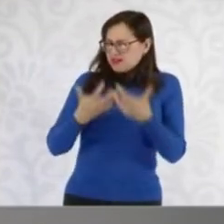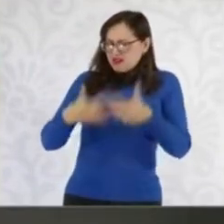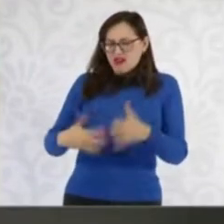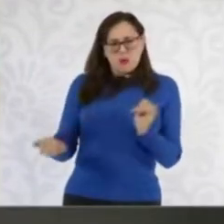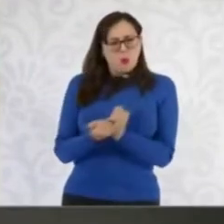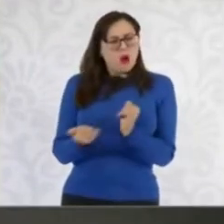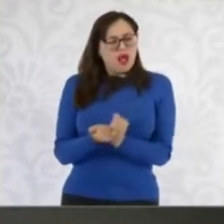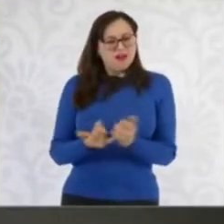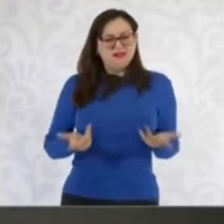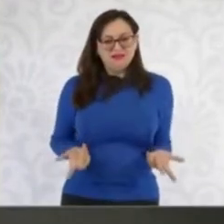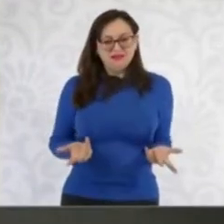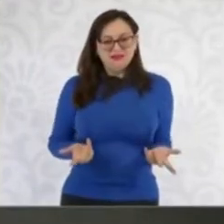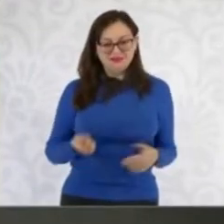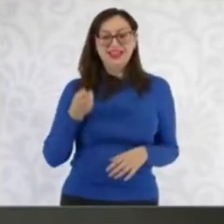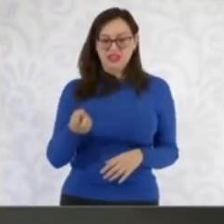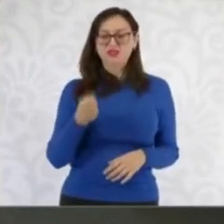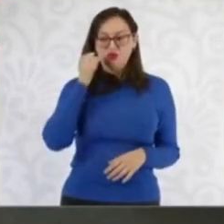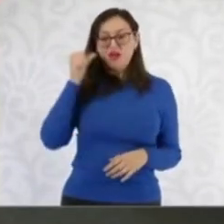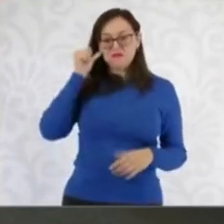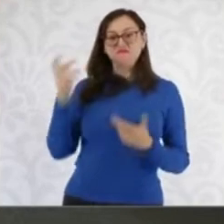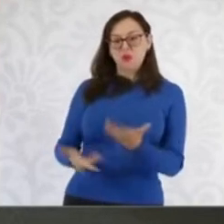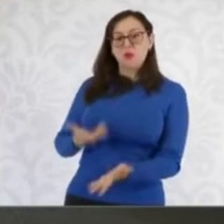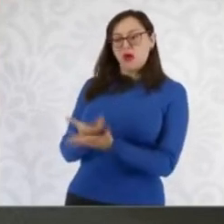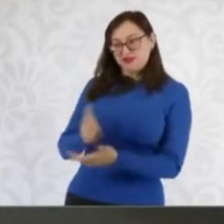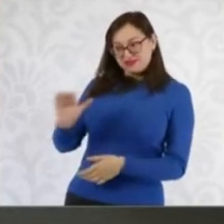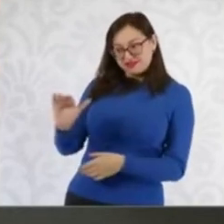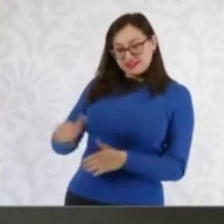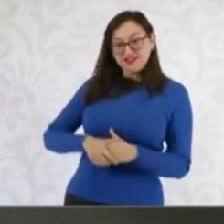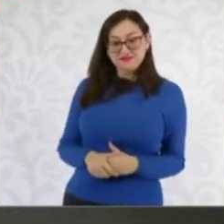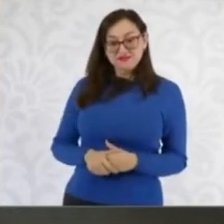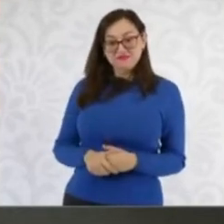se los planteé ayer. Les dije,